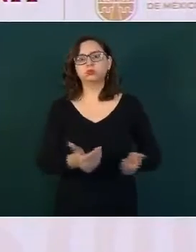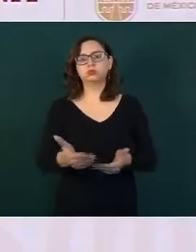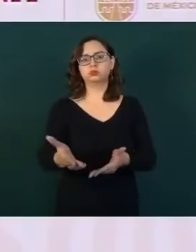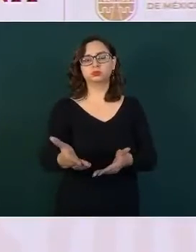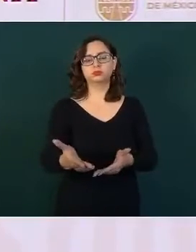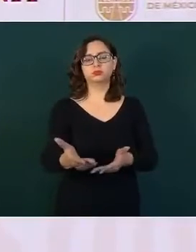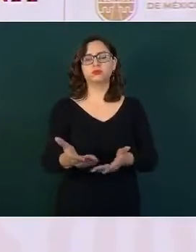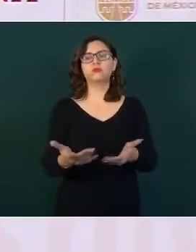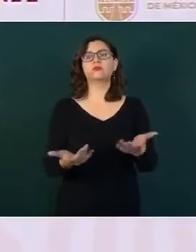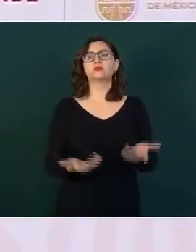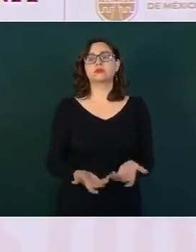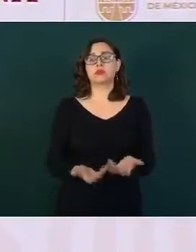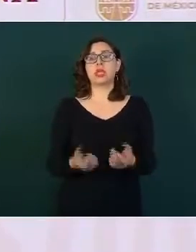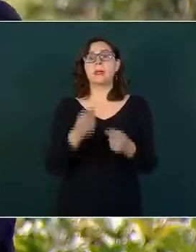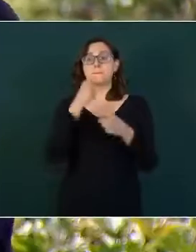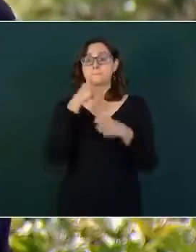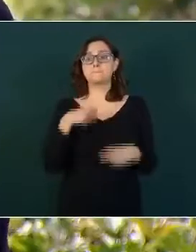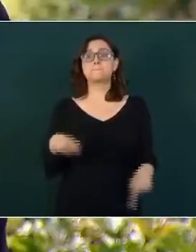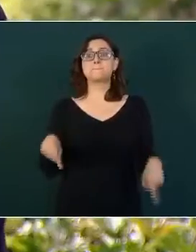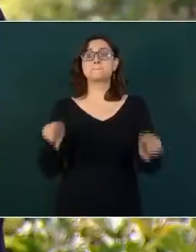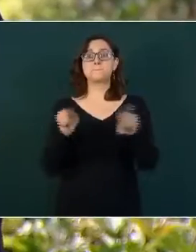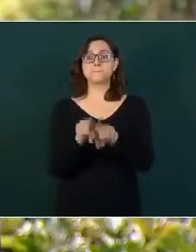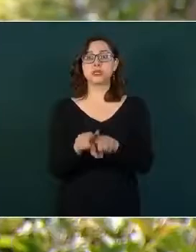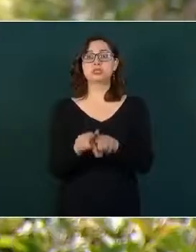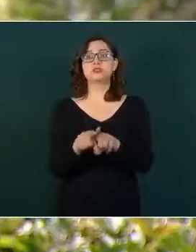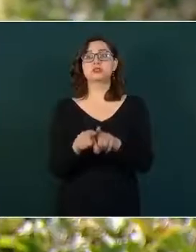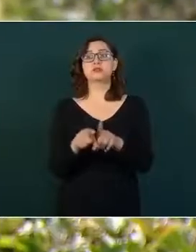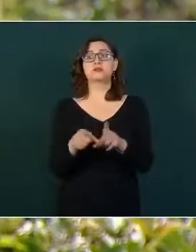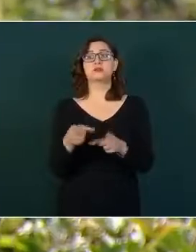la construcción de las sucursales